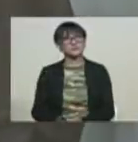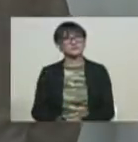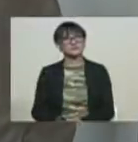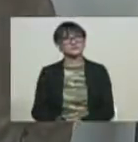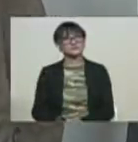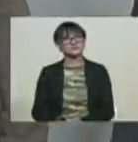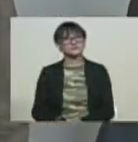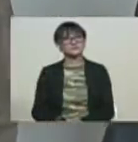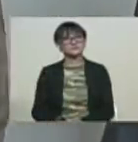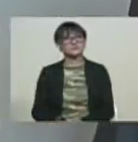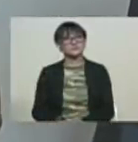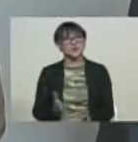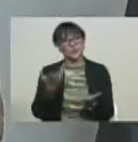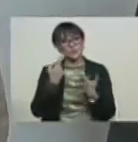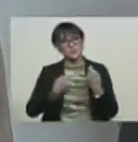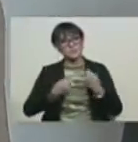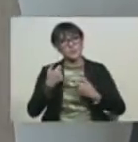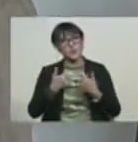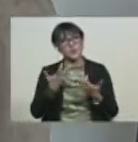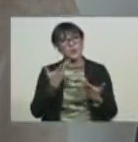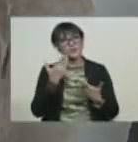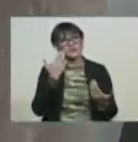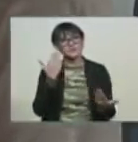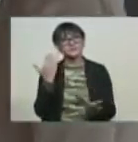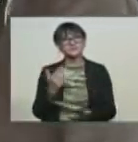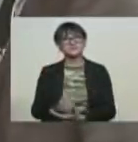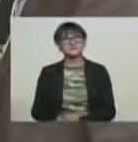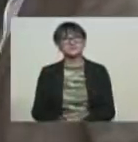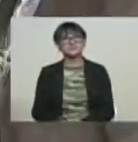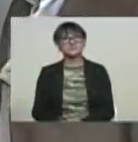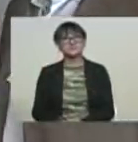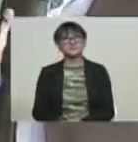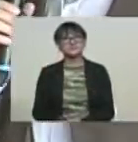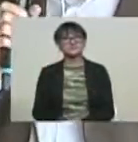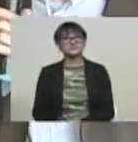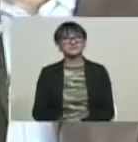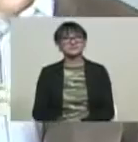poco, Gregory, ¿qué estamos aquí? Nos encontramos en la...